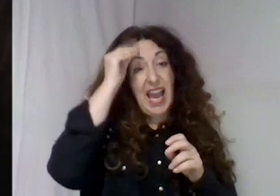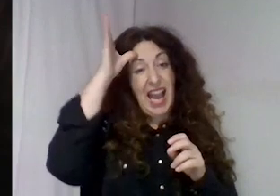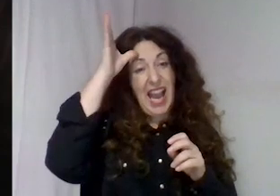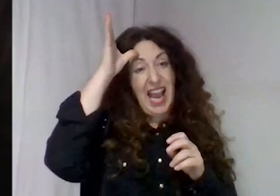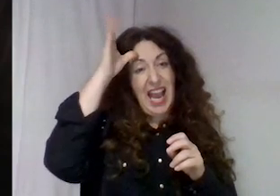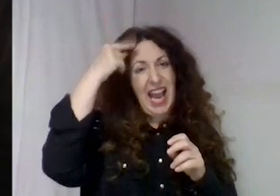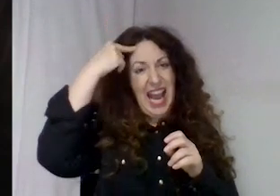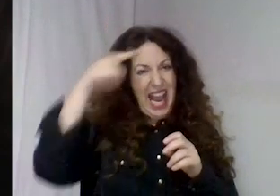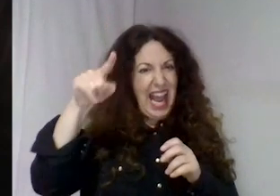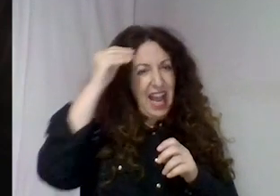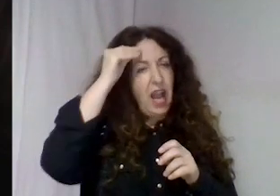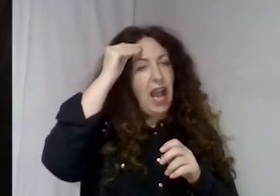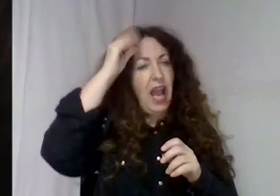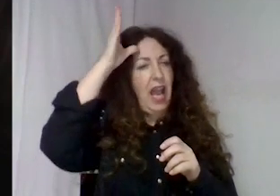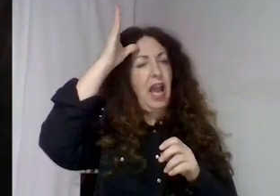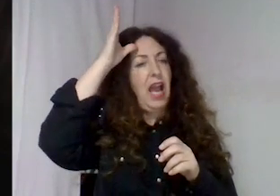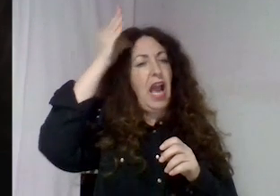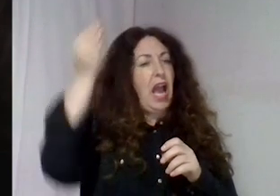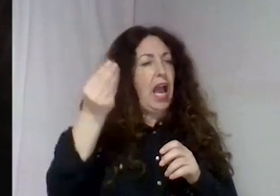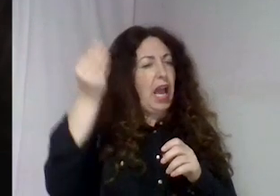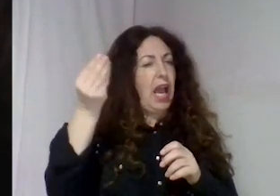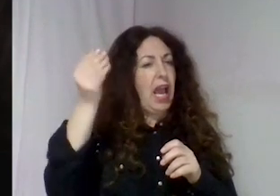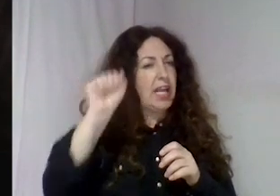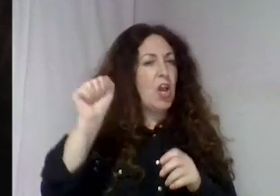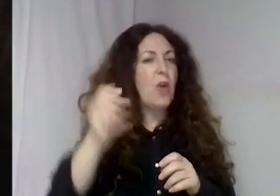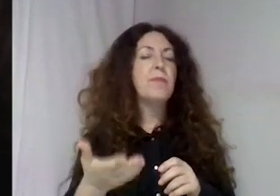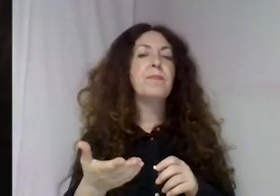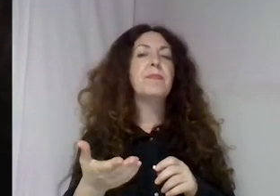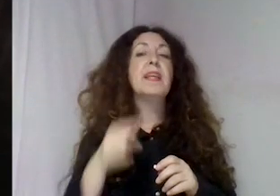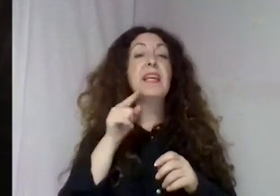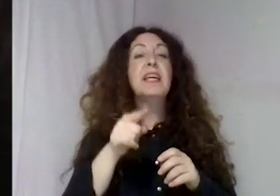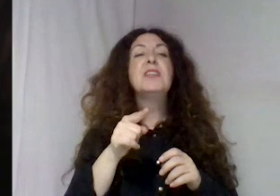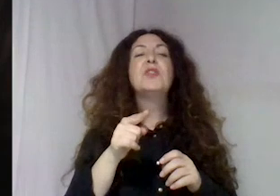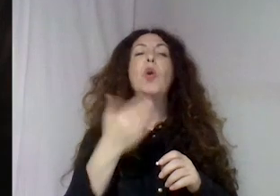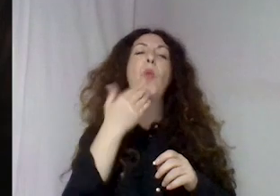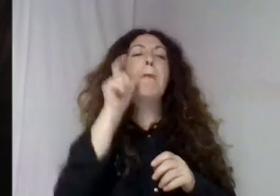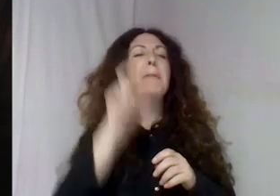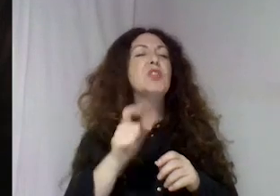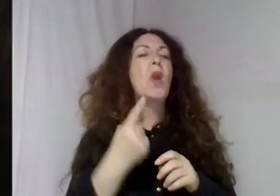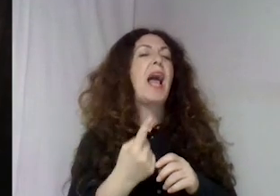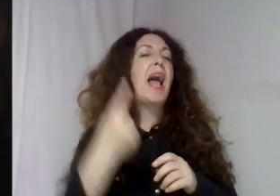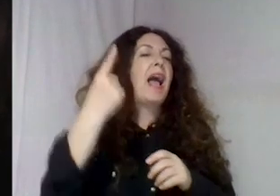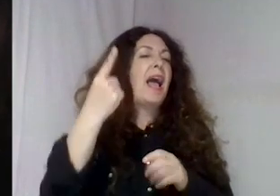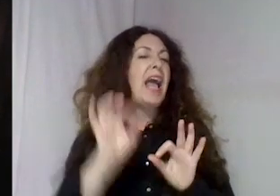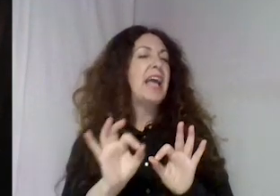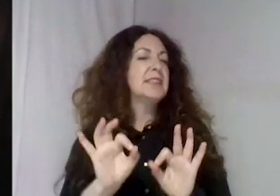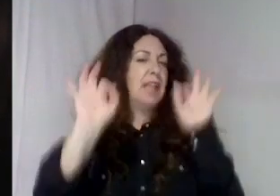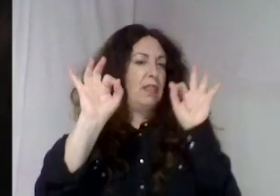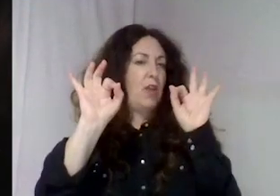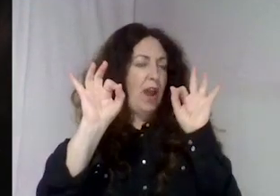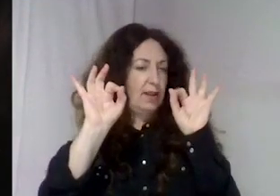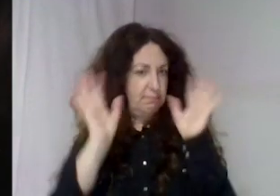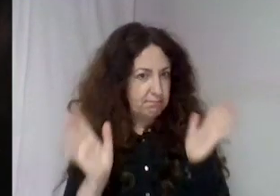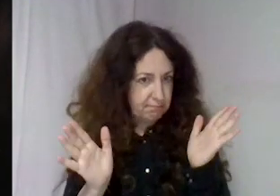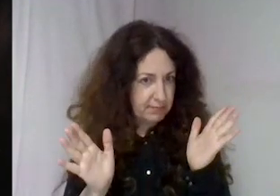de hasta qué punto el arte sirve para redimirnos individual o socialmente, ¿no? El arte como